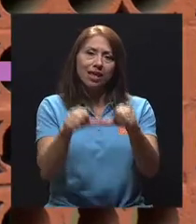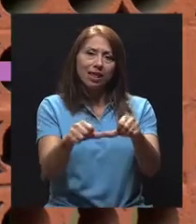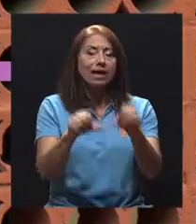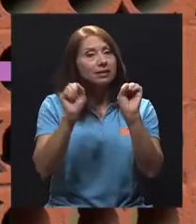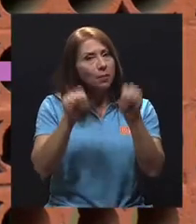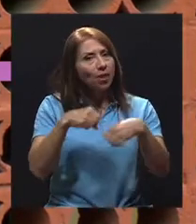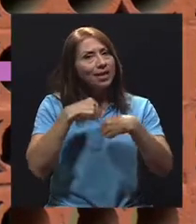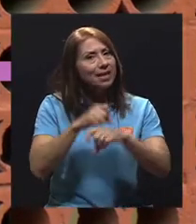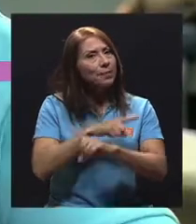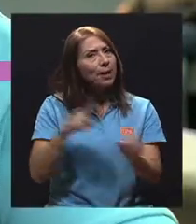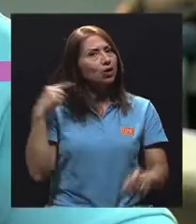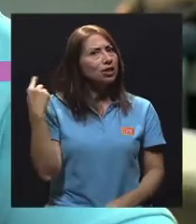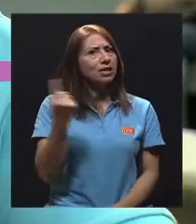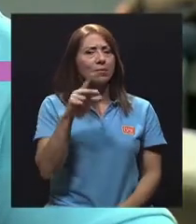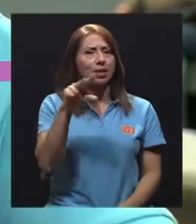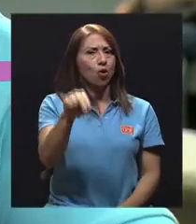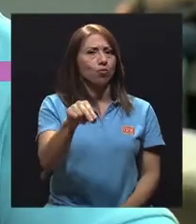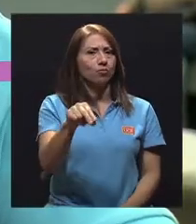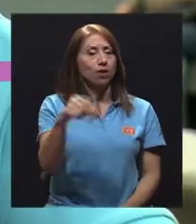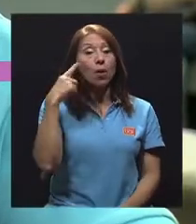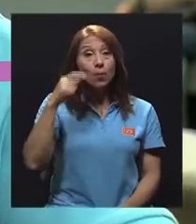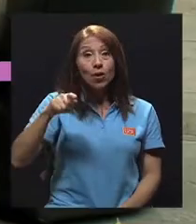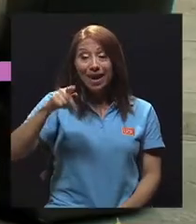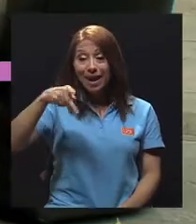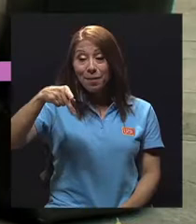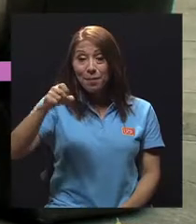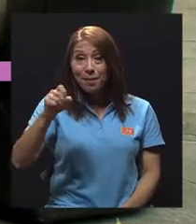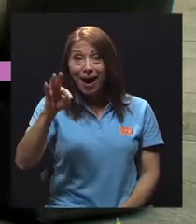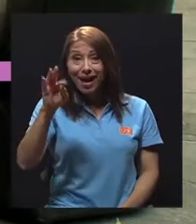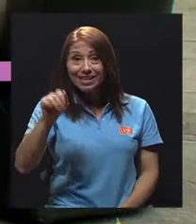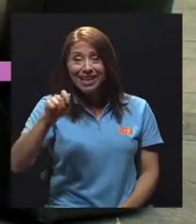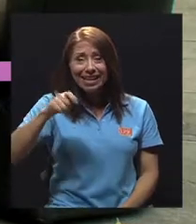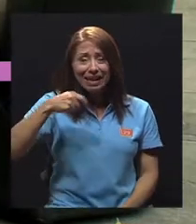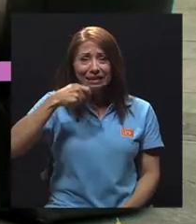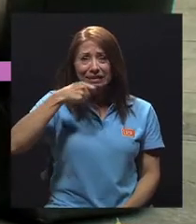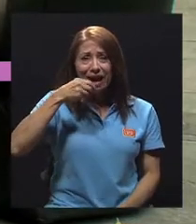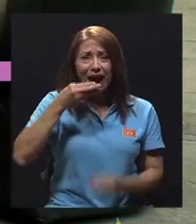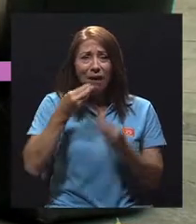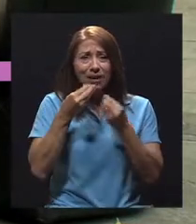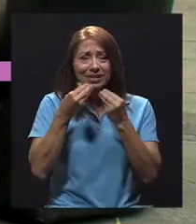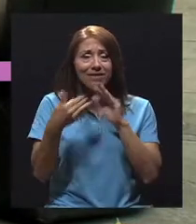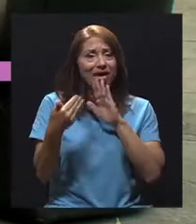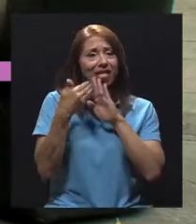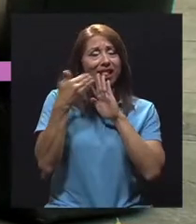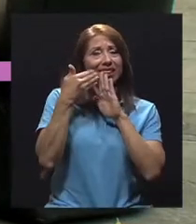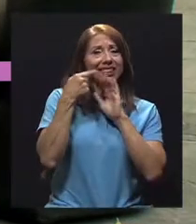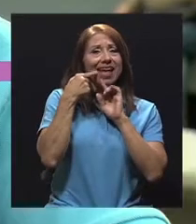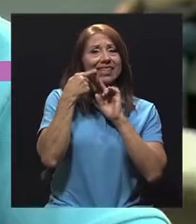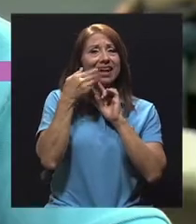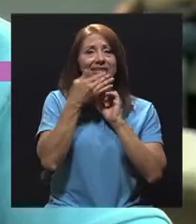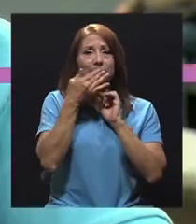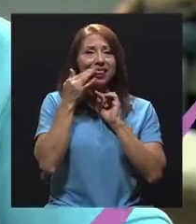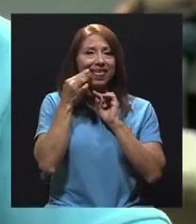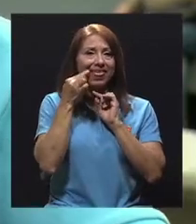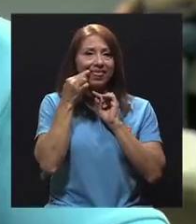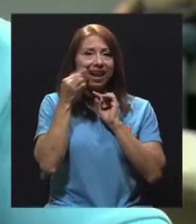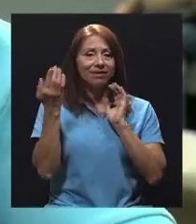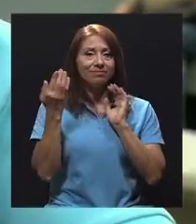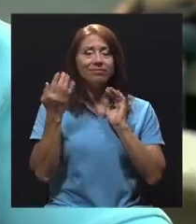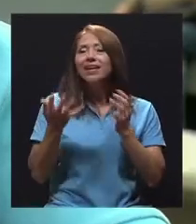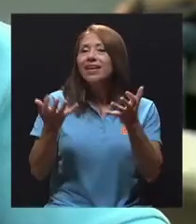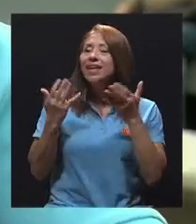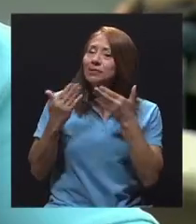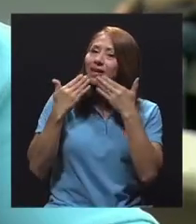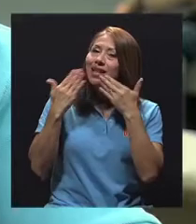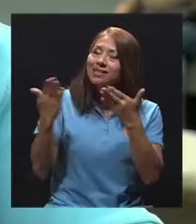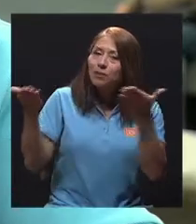hacer, pero no siempre. Al hacer la pasta tan abrasiva, daña el esmalte dental. Doctor, de verdad que queríamos agradecerle la presencia. Creo